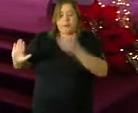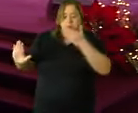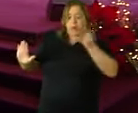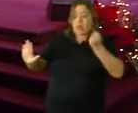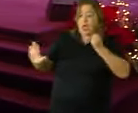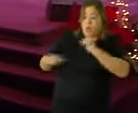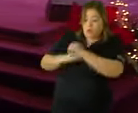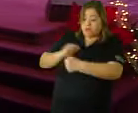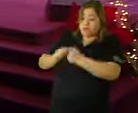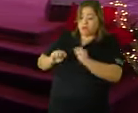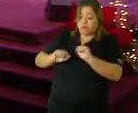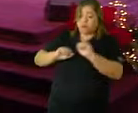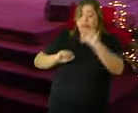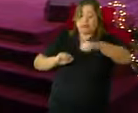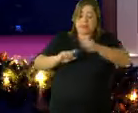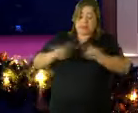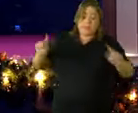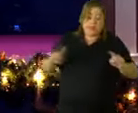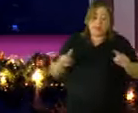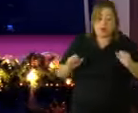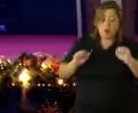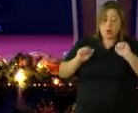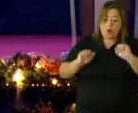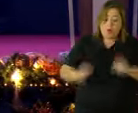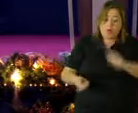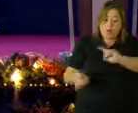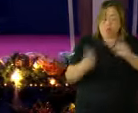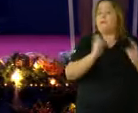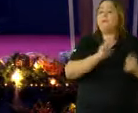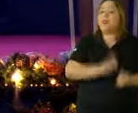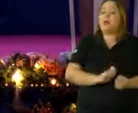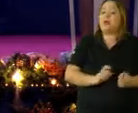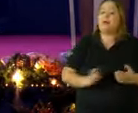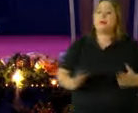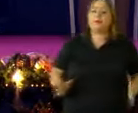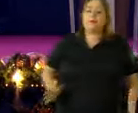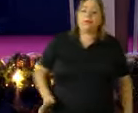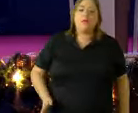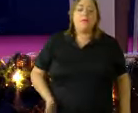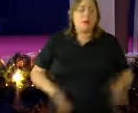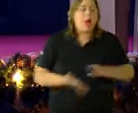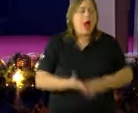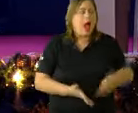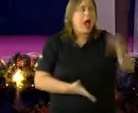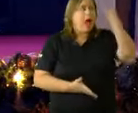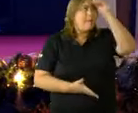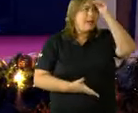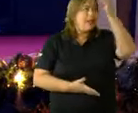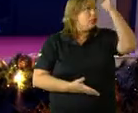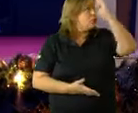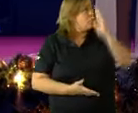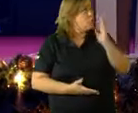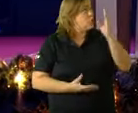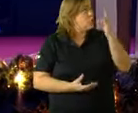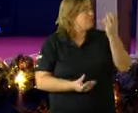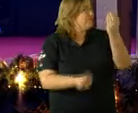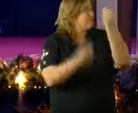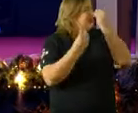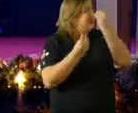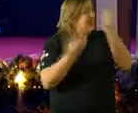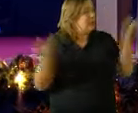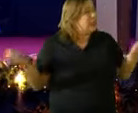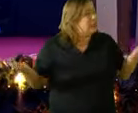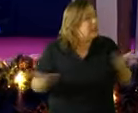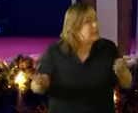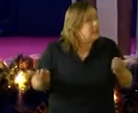Deja de llamar tu situación el peor momento. Mejor vamos a aprender de qué Dios quiere enseñarnos de